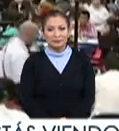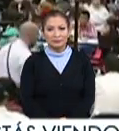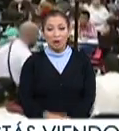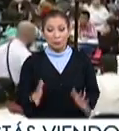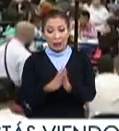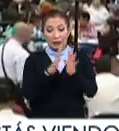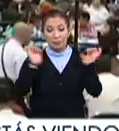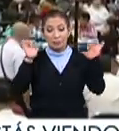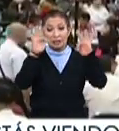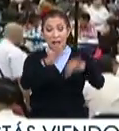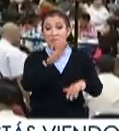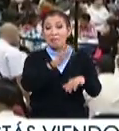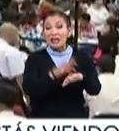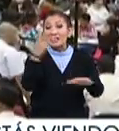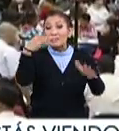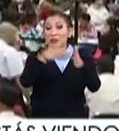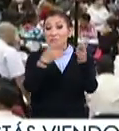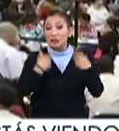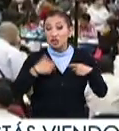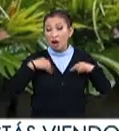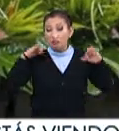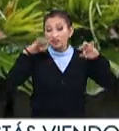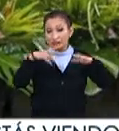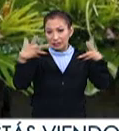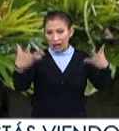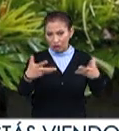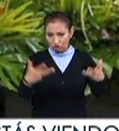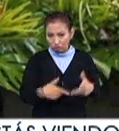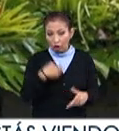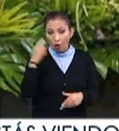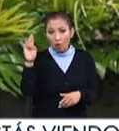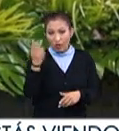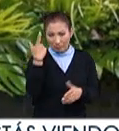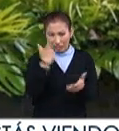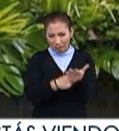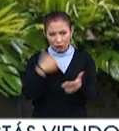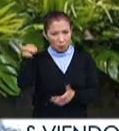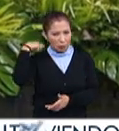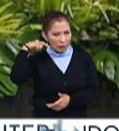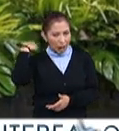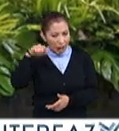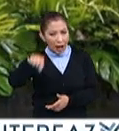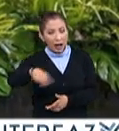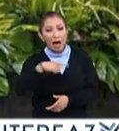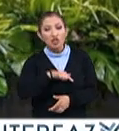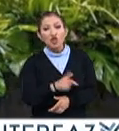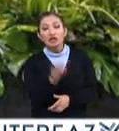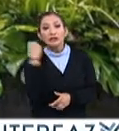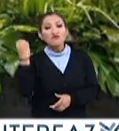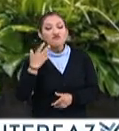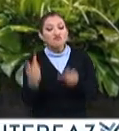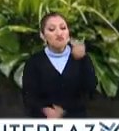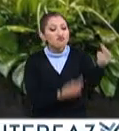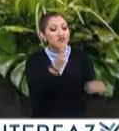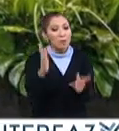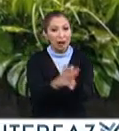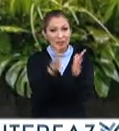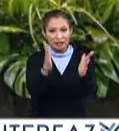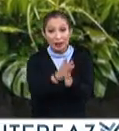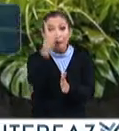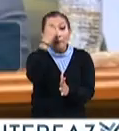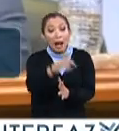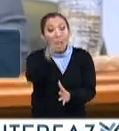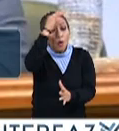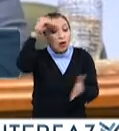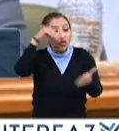Con la participación de más de 3,000 personas, se llevó a cabo en la Universidad de Guadalajara el 12º Foro de Consulta Participativa